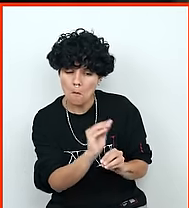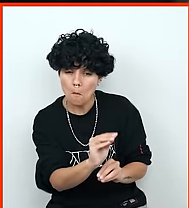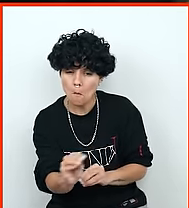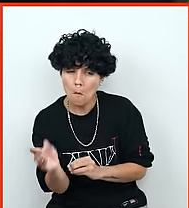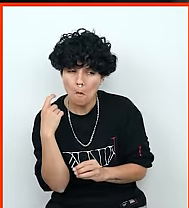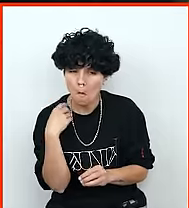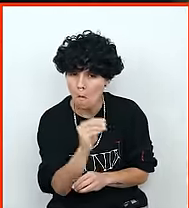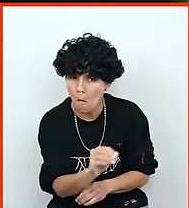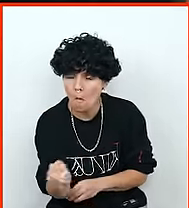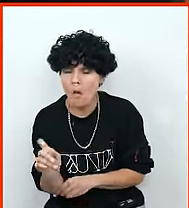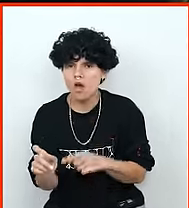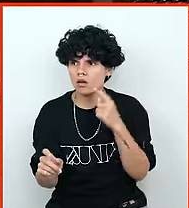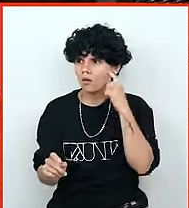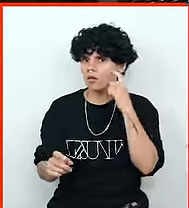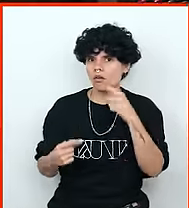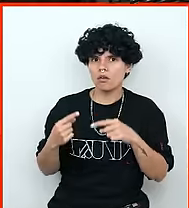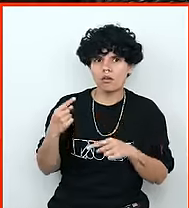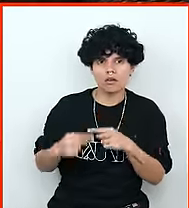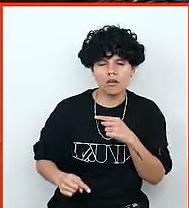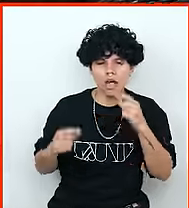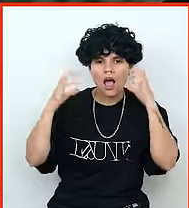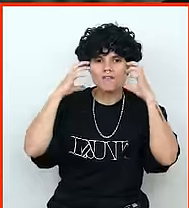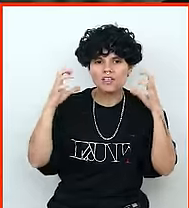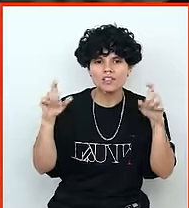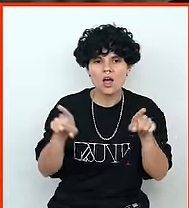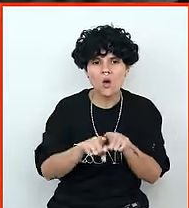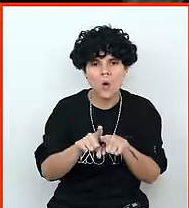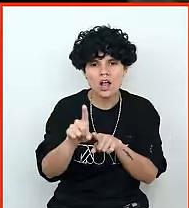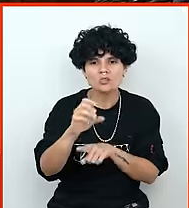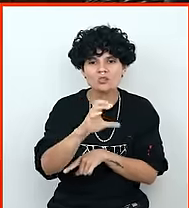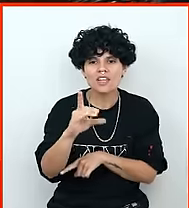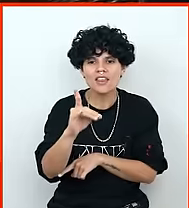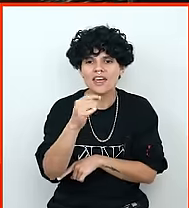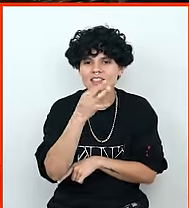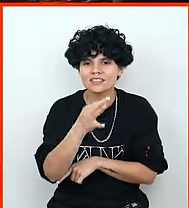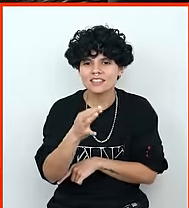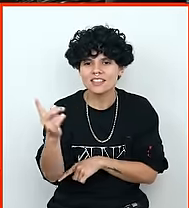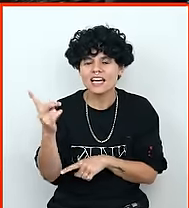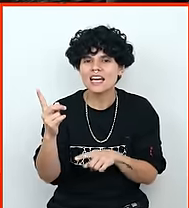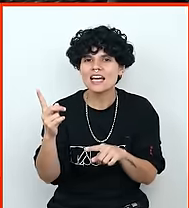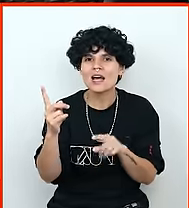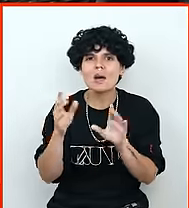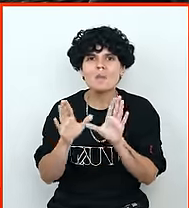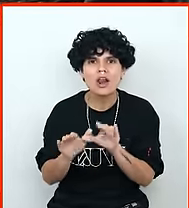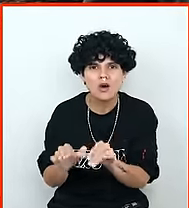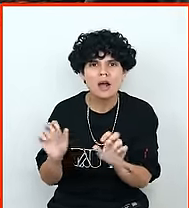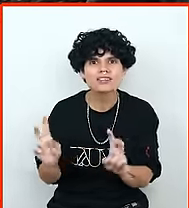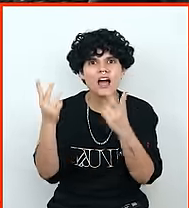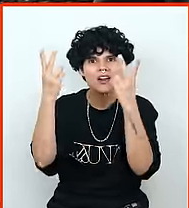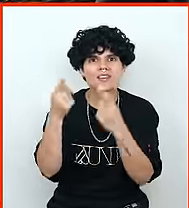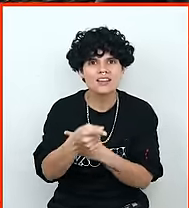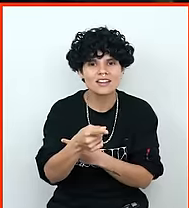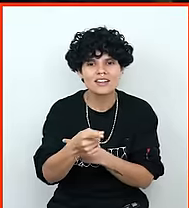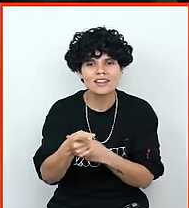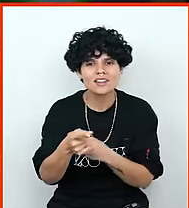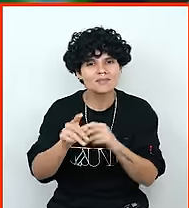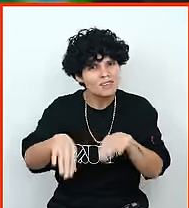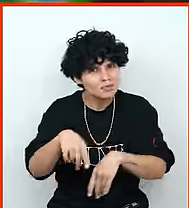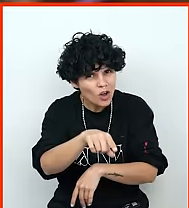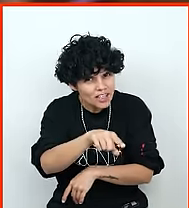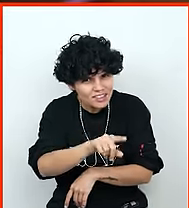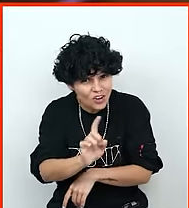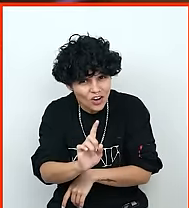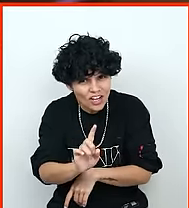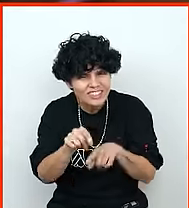pero me hace la cabeza porque tu álbum, pues salvemos... También a las palomas, sí. Salven a las palomas. Pues, sí. ¿De ahí viene,